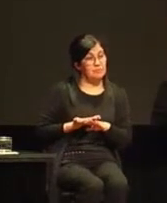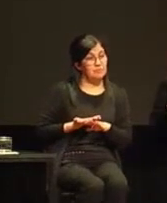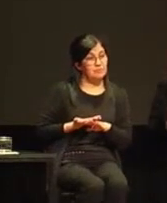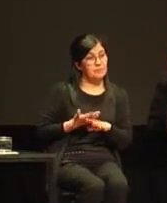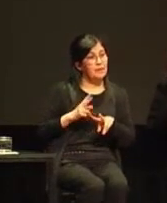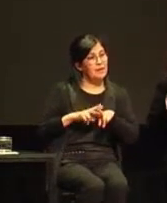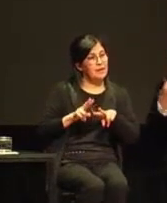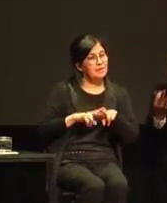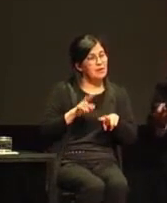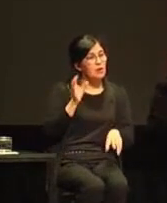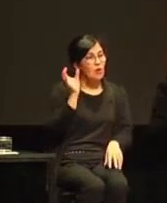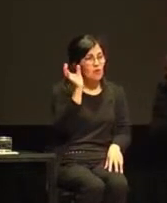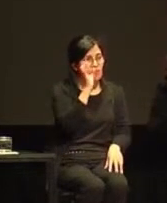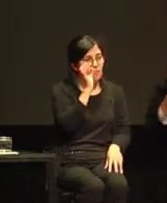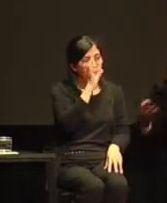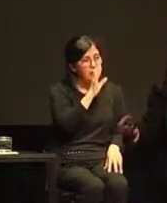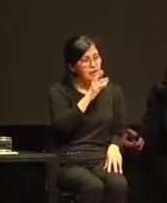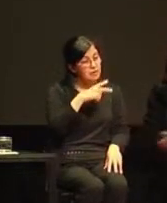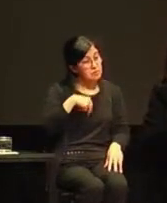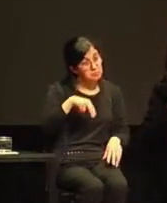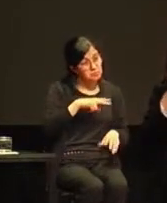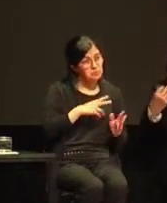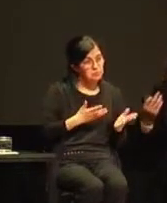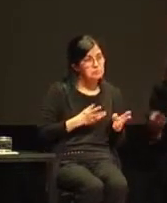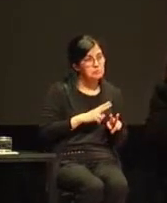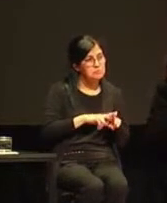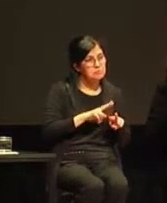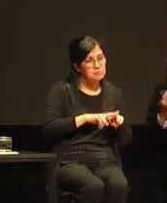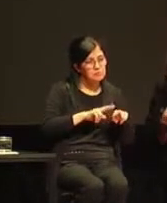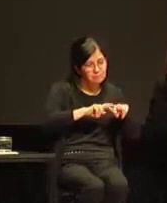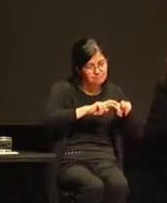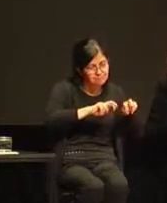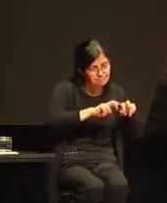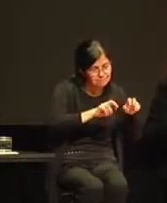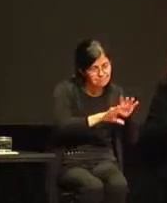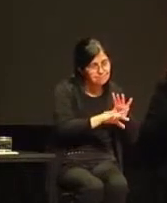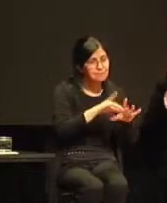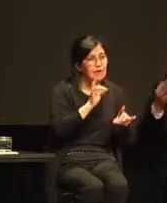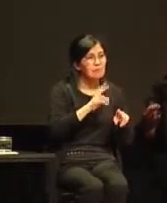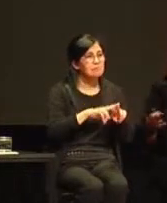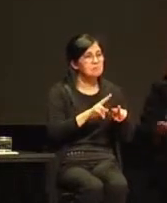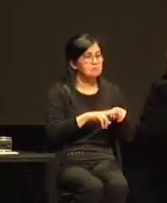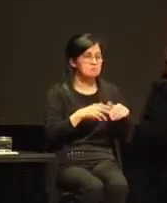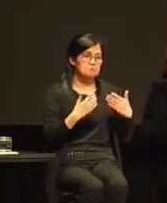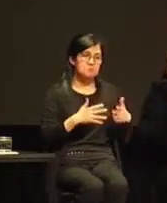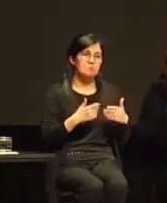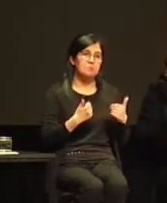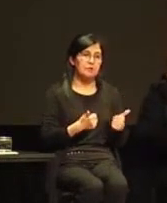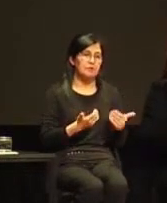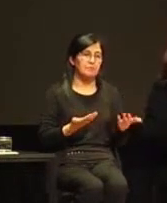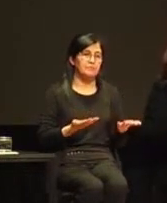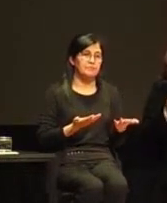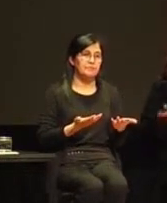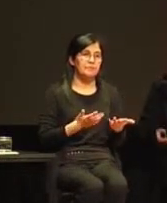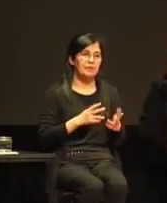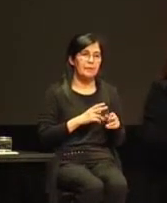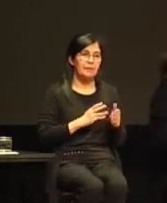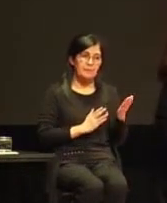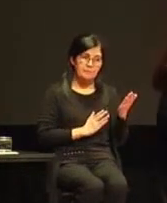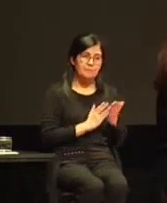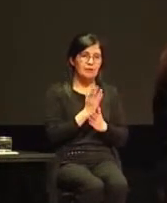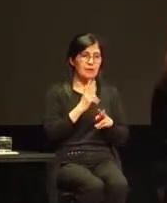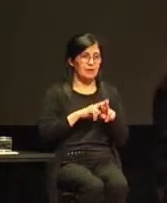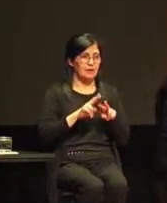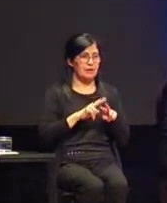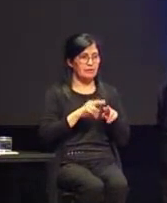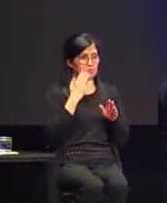por favor busquen, y nosotros hicimos una búsqueda sistemática de la literatura, etcétera, y dijimos ya, vamos a medir con